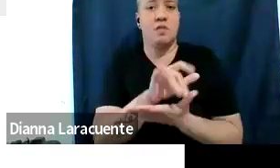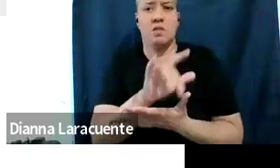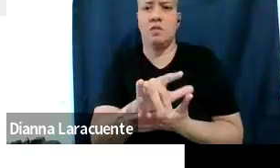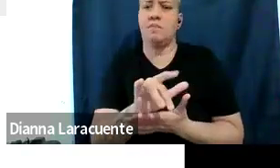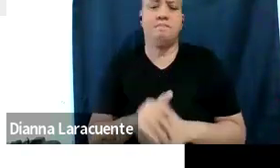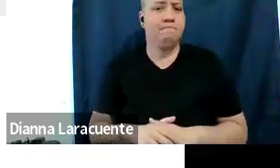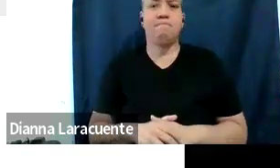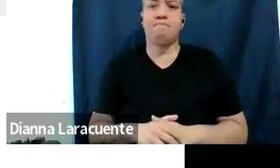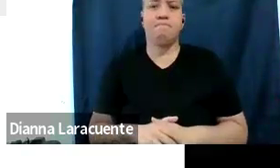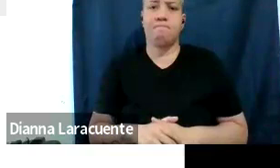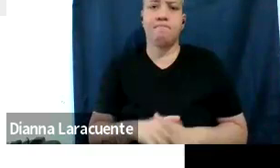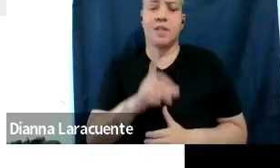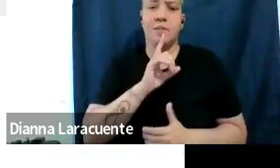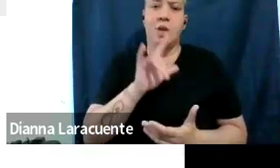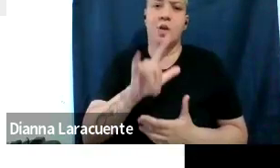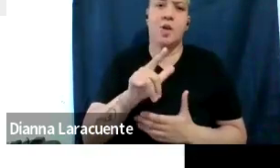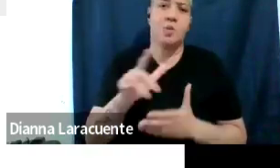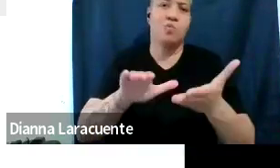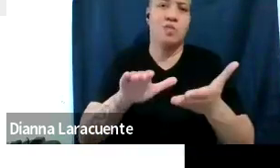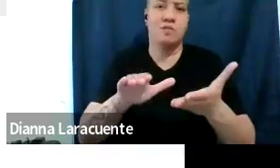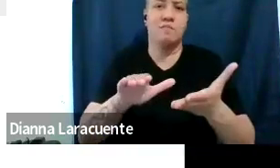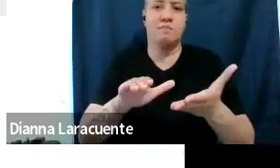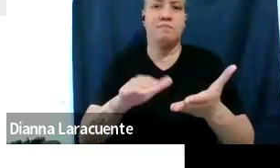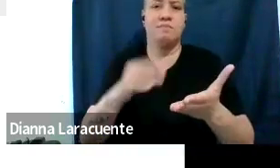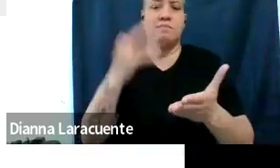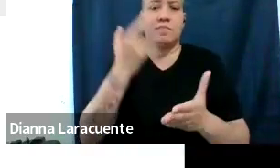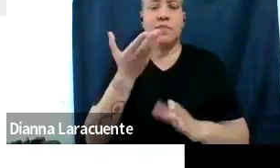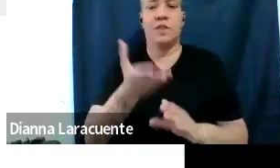lo amaban y murieron por él. De muchas